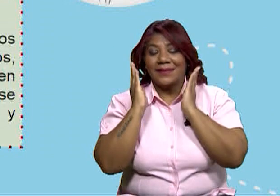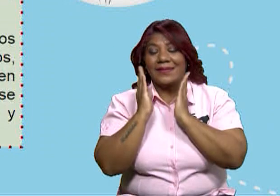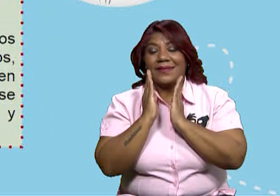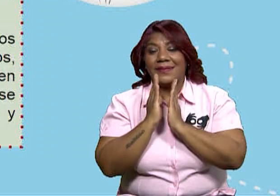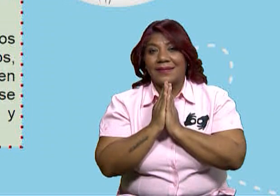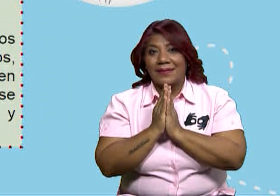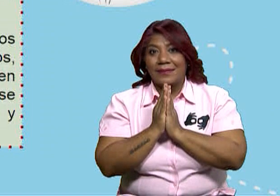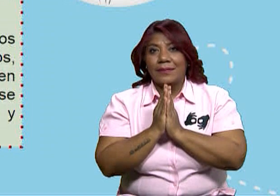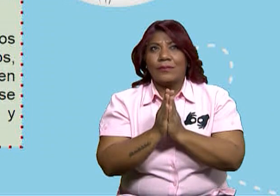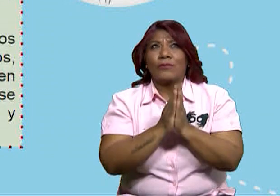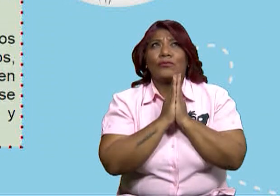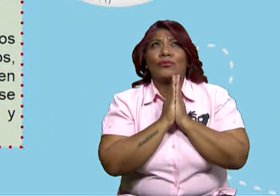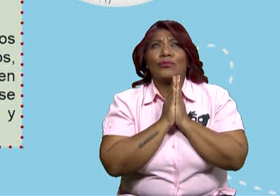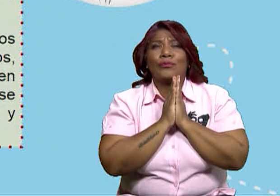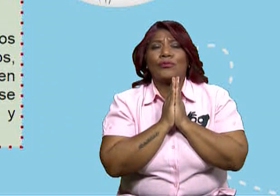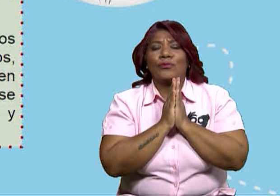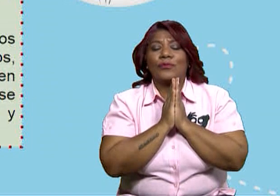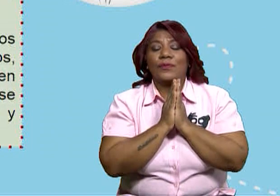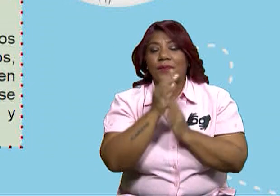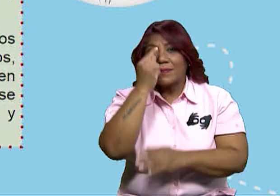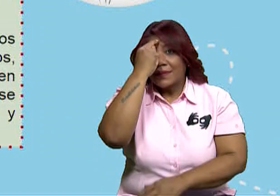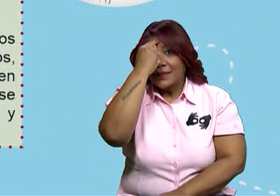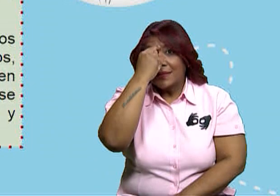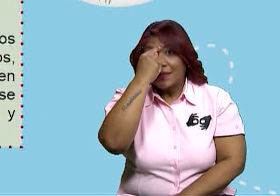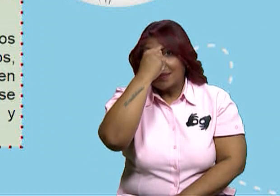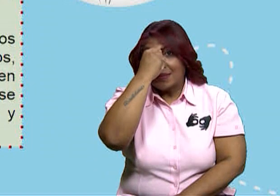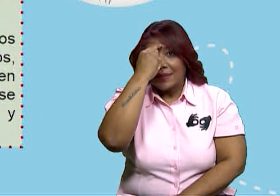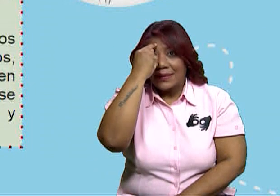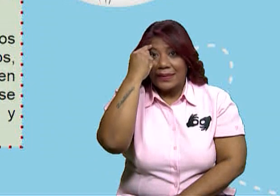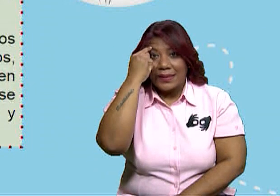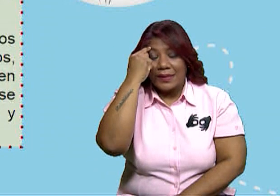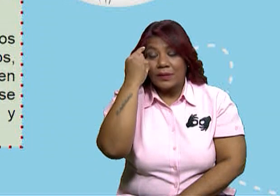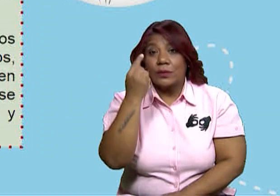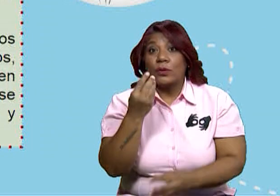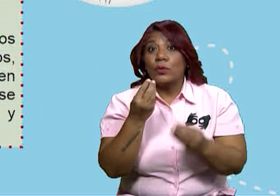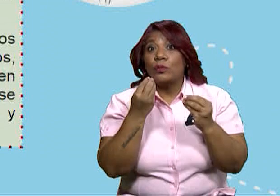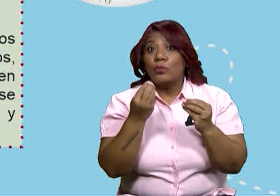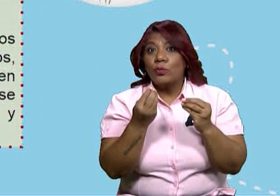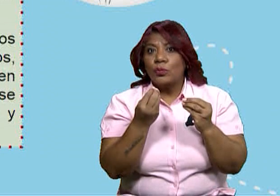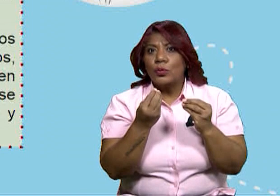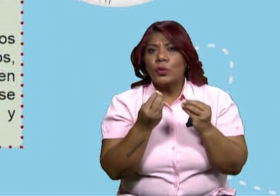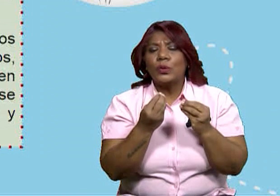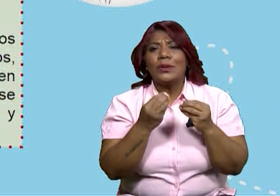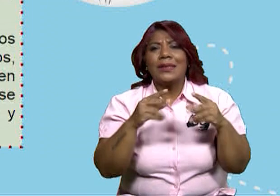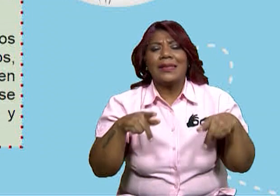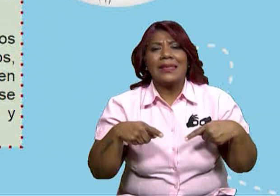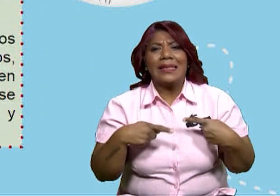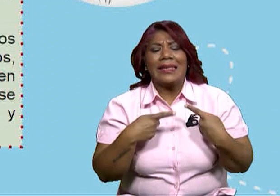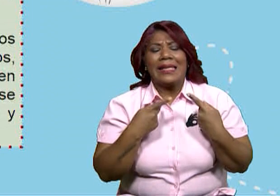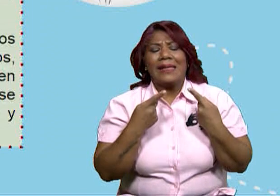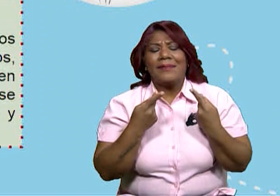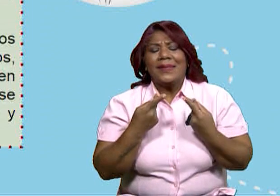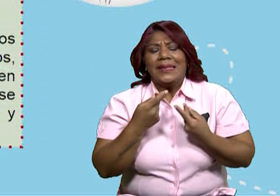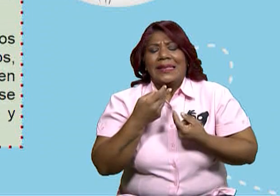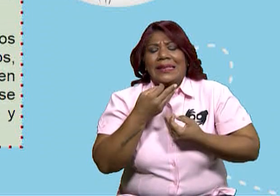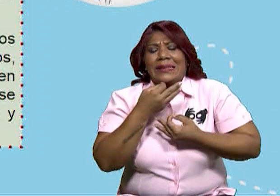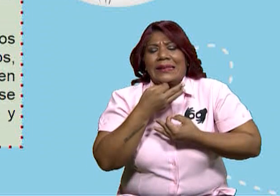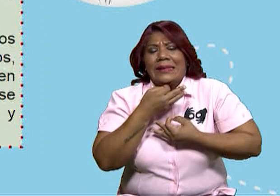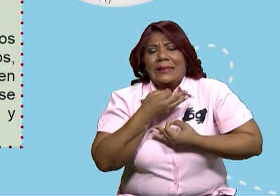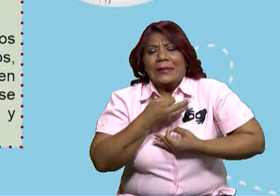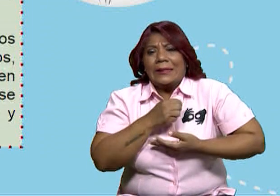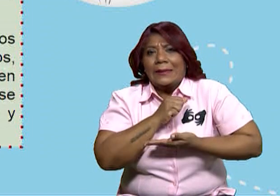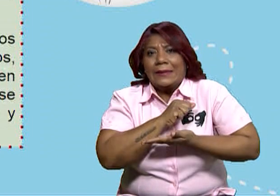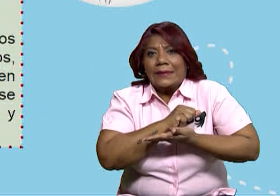fue una religiosa católica que se convirtió en el ejemplo viviente de la generosidad de la